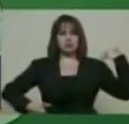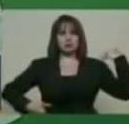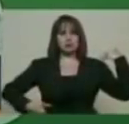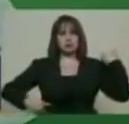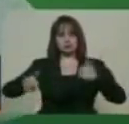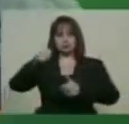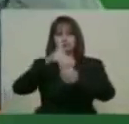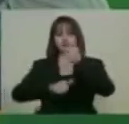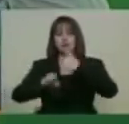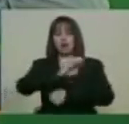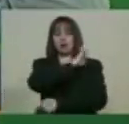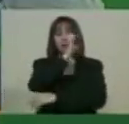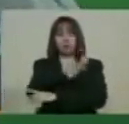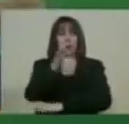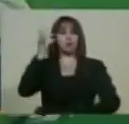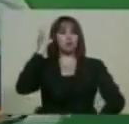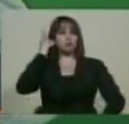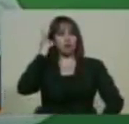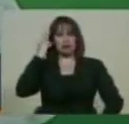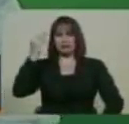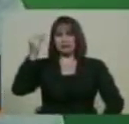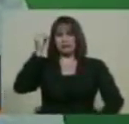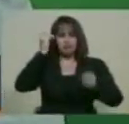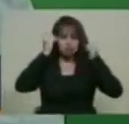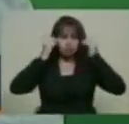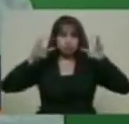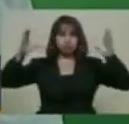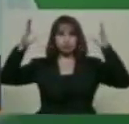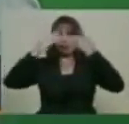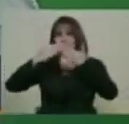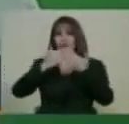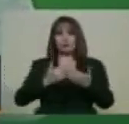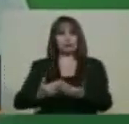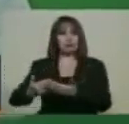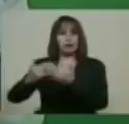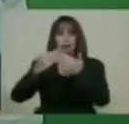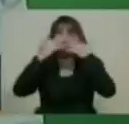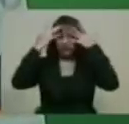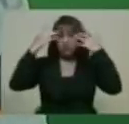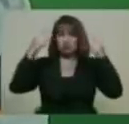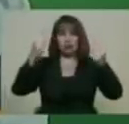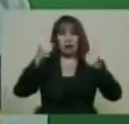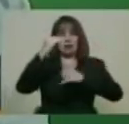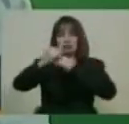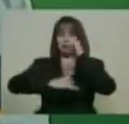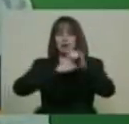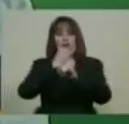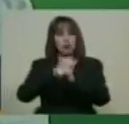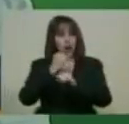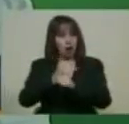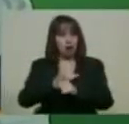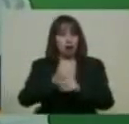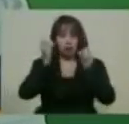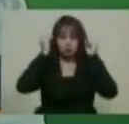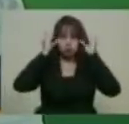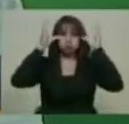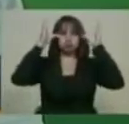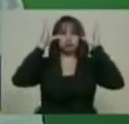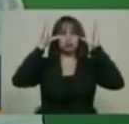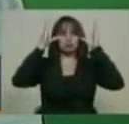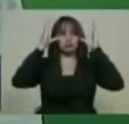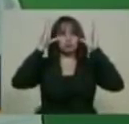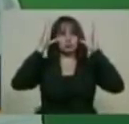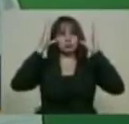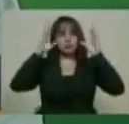República. Es una mujer muy versada, muy estudiada, experta internacional en varias materias. Bueno, estudió